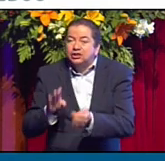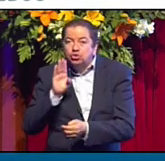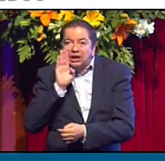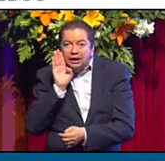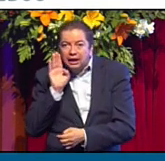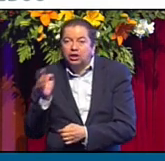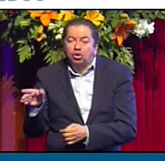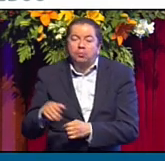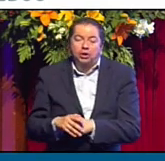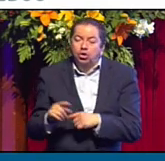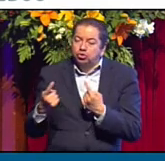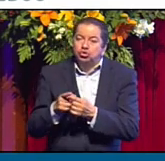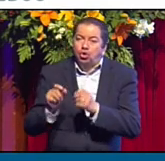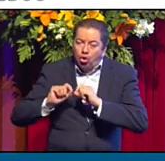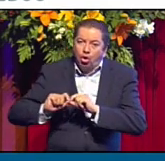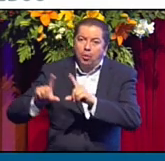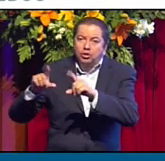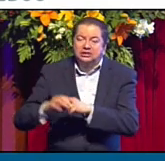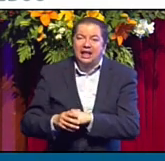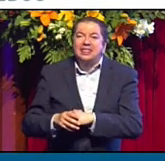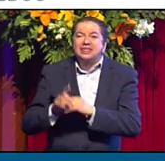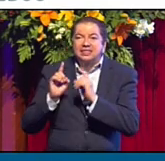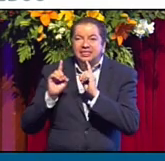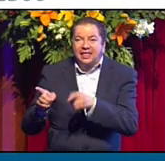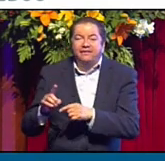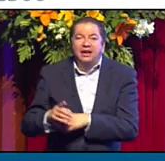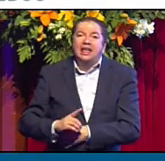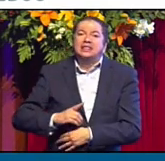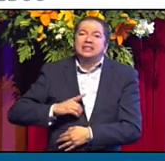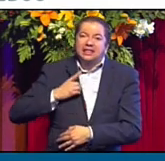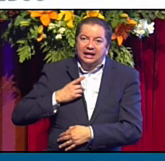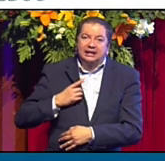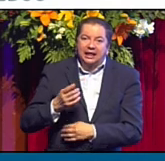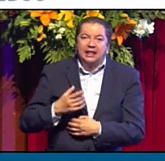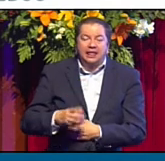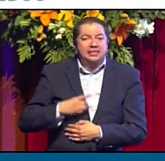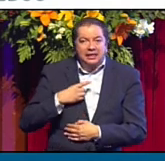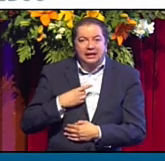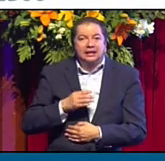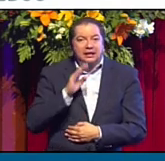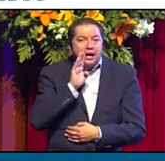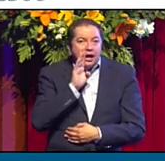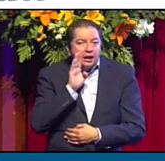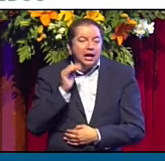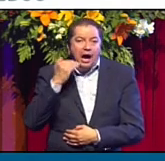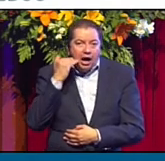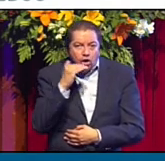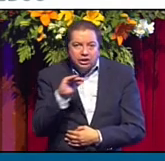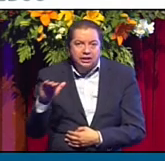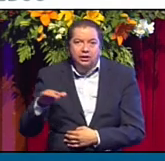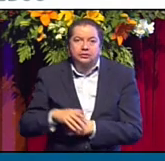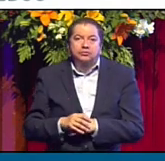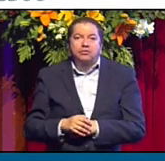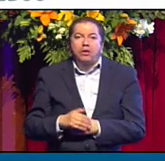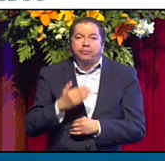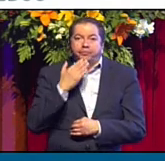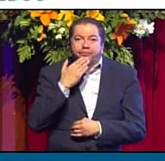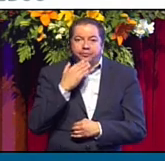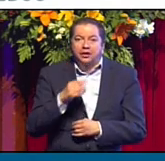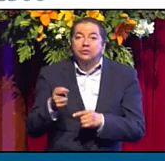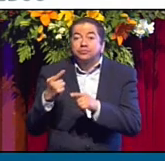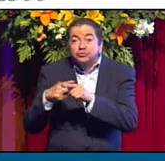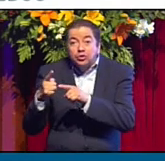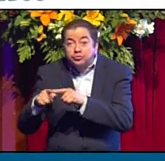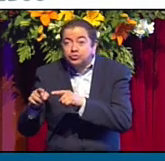empieza. Nosotros tenemos que darle dignidad a nuestros niños por un monto sobre los 17 millones de pesos. Reposición de dren absorbente en la Escuela Ríos